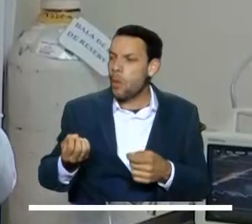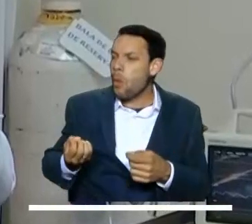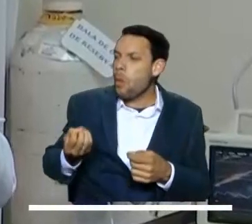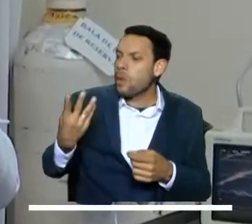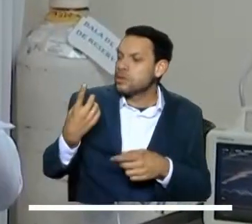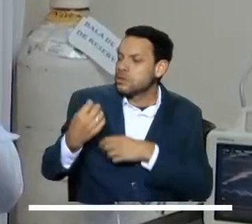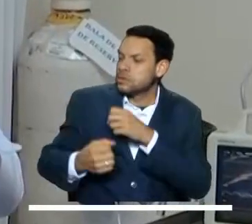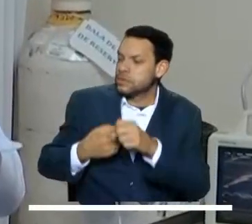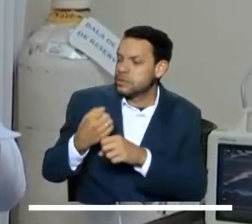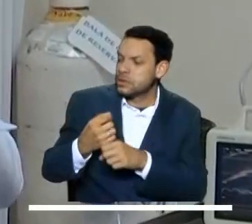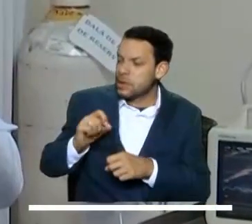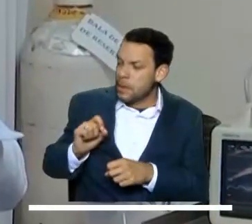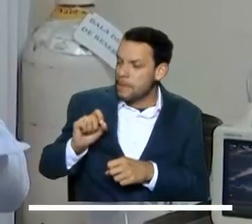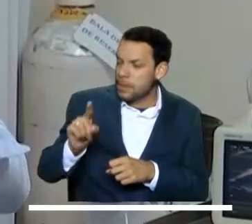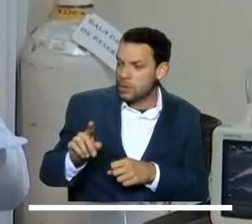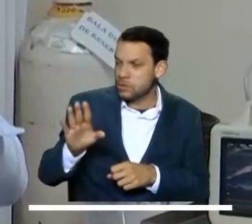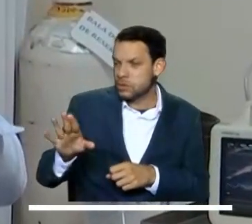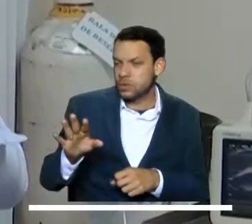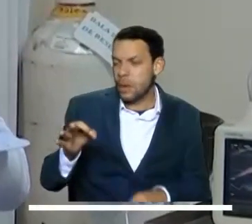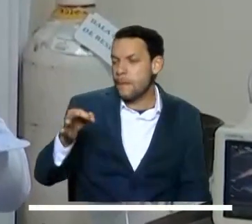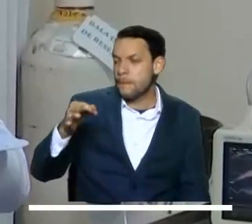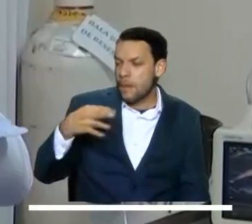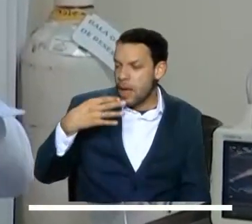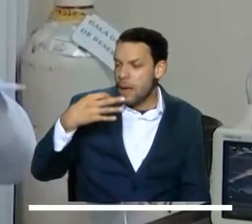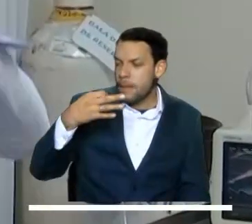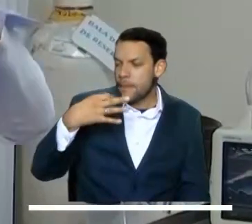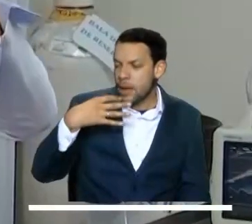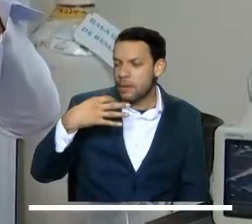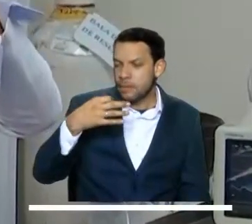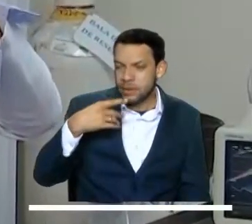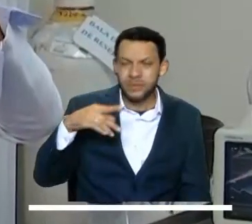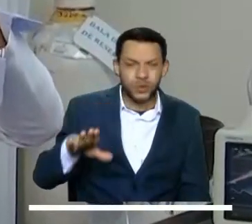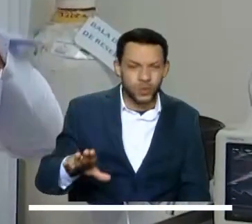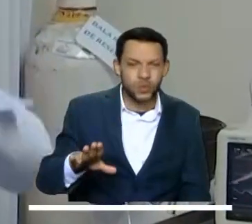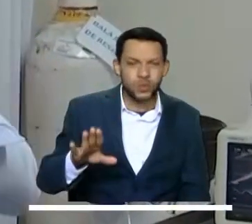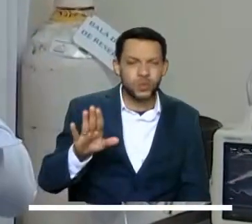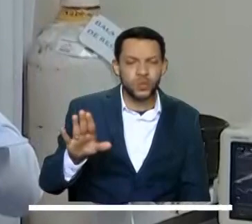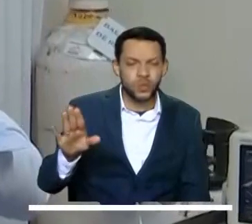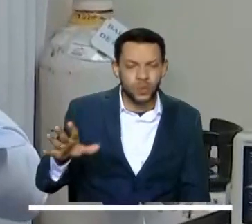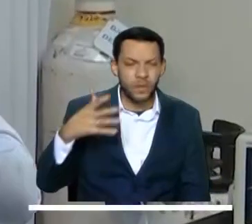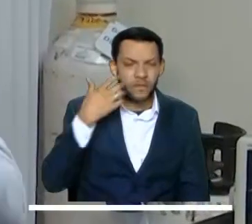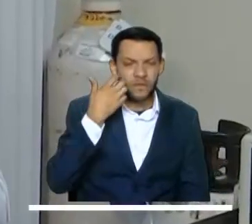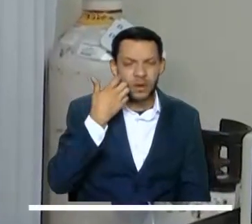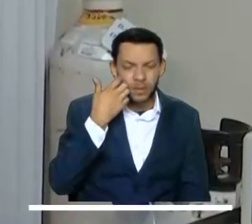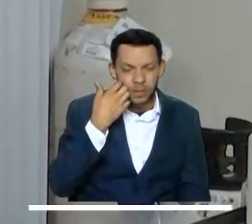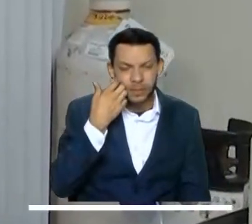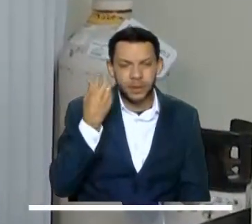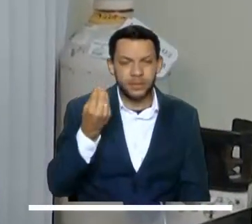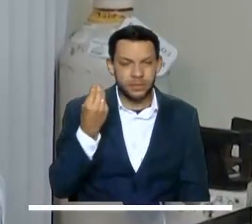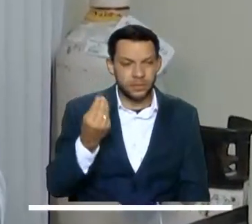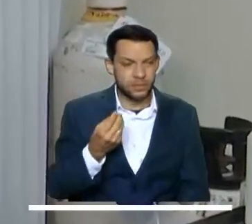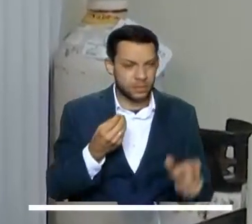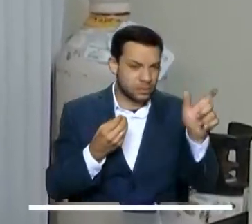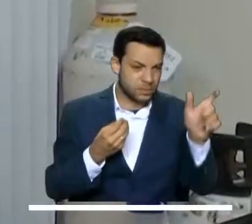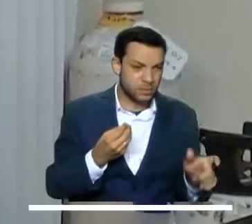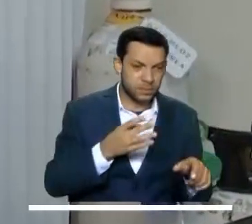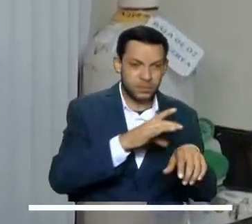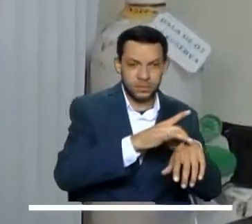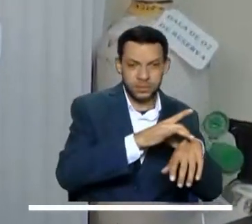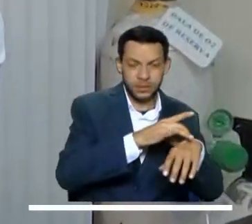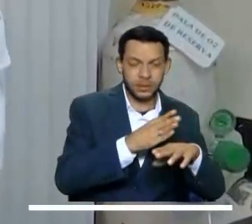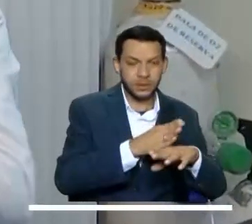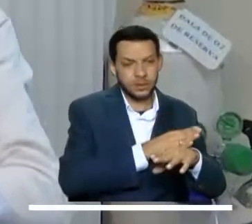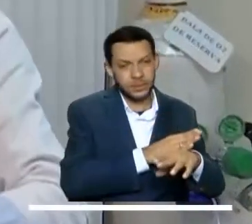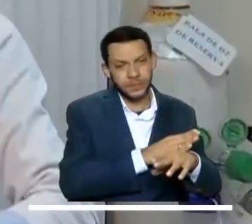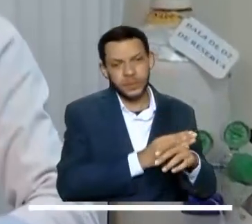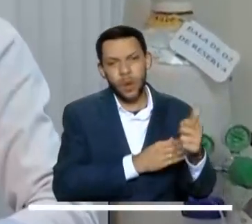tomando omeprazol, sucralfato o antiácidos para una gastritis? Como decía el doctor Luis Miguel,